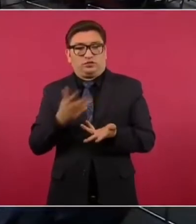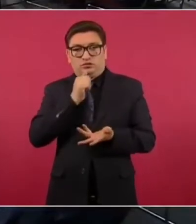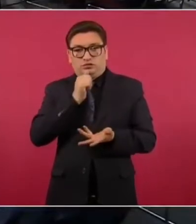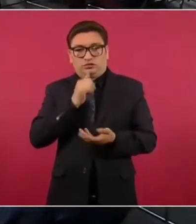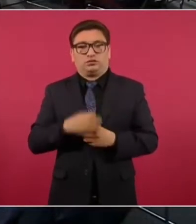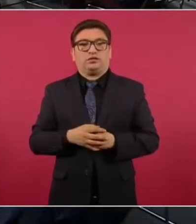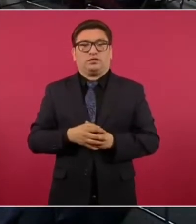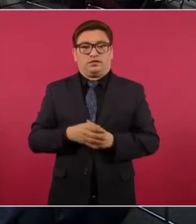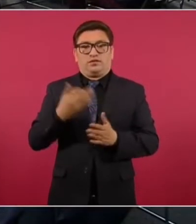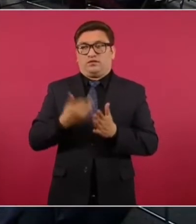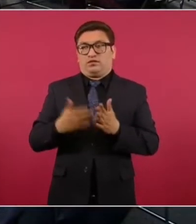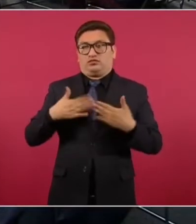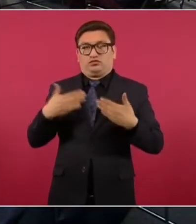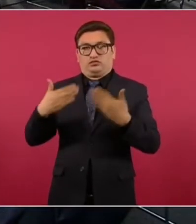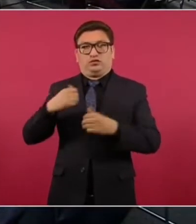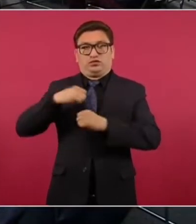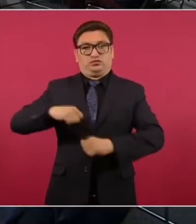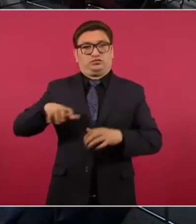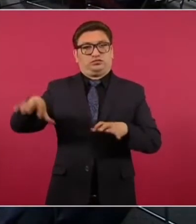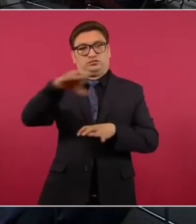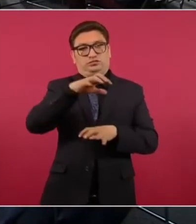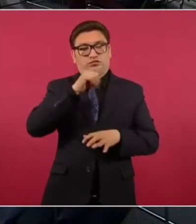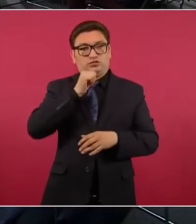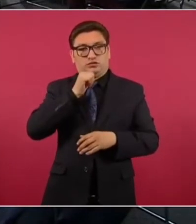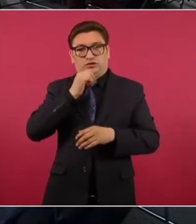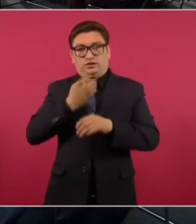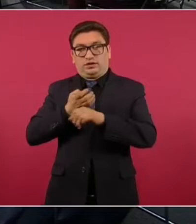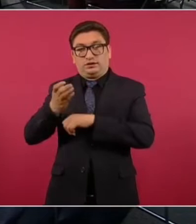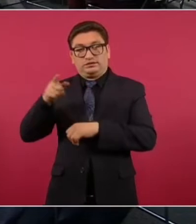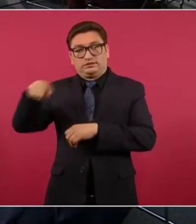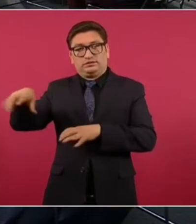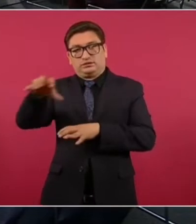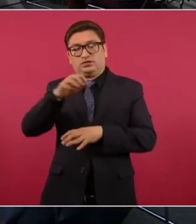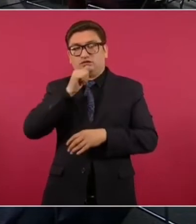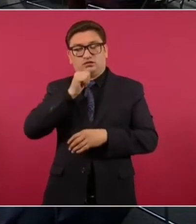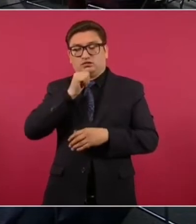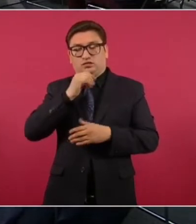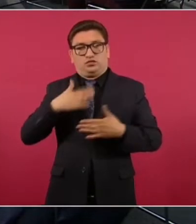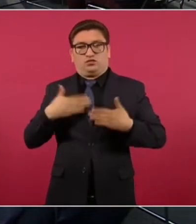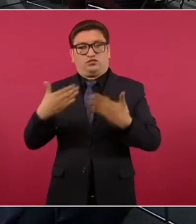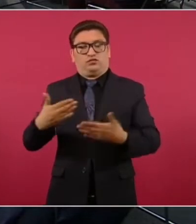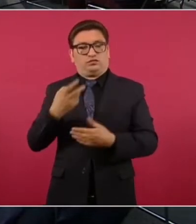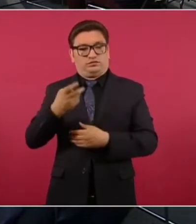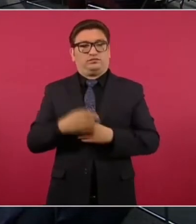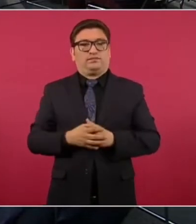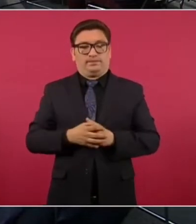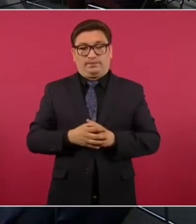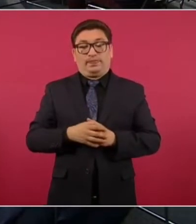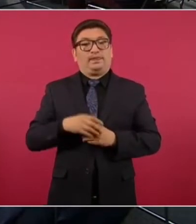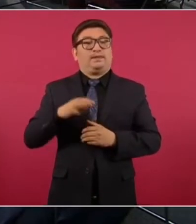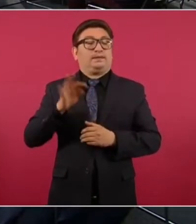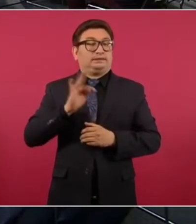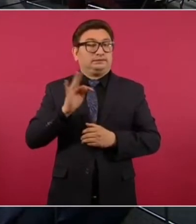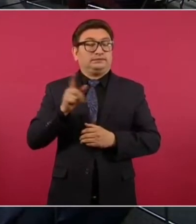lamentablemente no hay confianza en las autoridades de Tamaulipas, y además de todo, a pesar de que